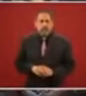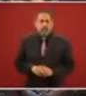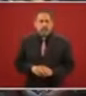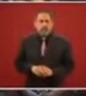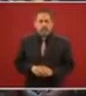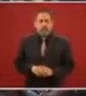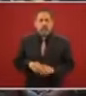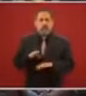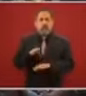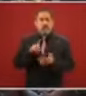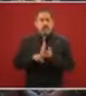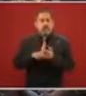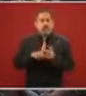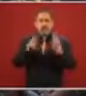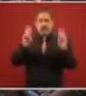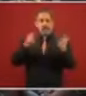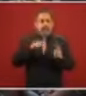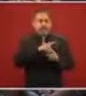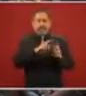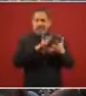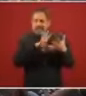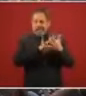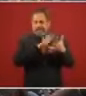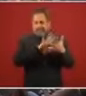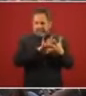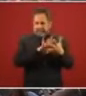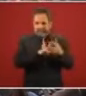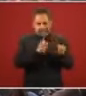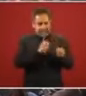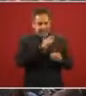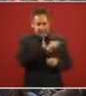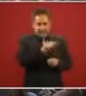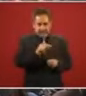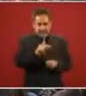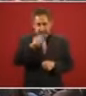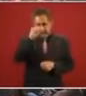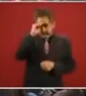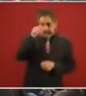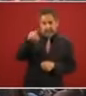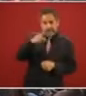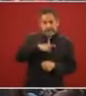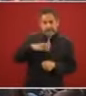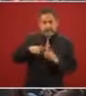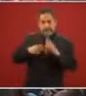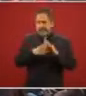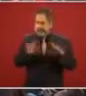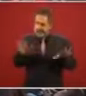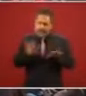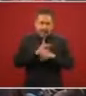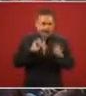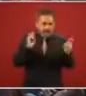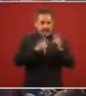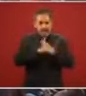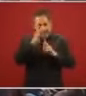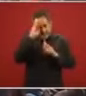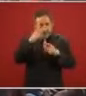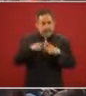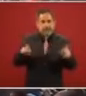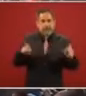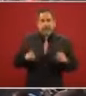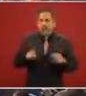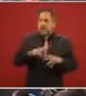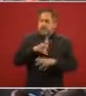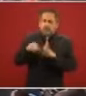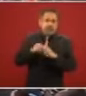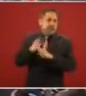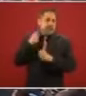sobre el sistema carcelario del país. Debe de haber, y usted lo ha dicho aquí, un cambio de paradigma al respecto de toda la